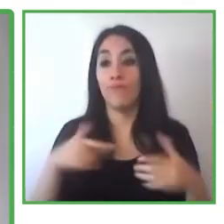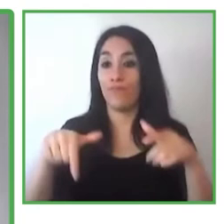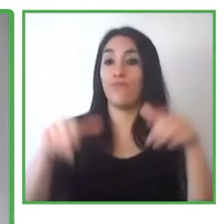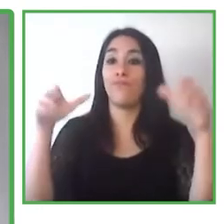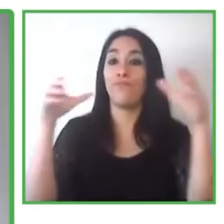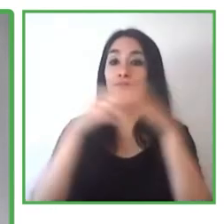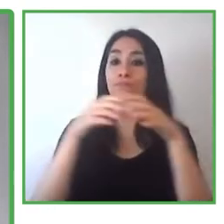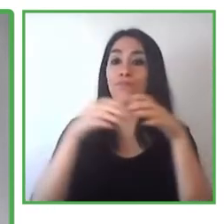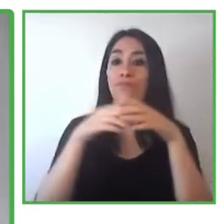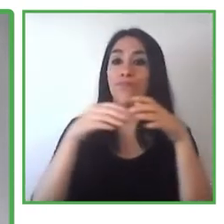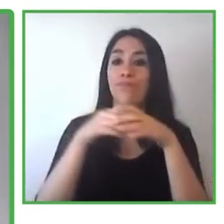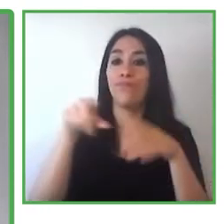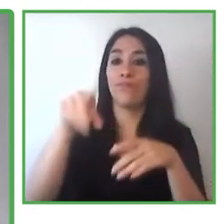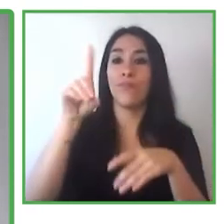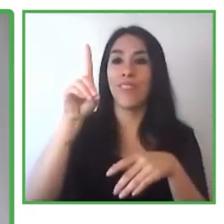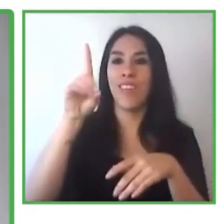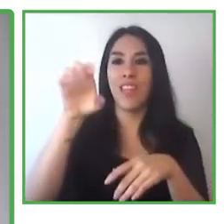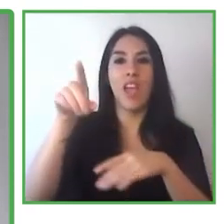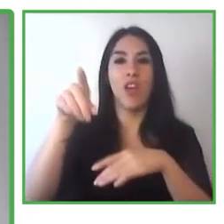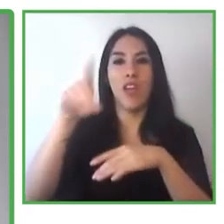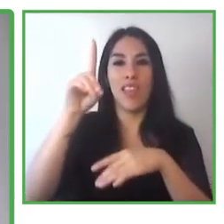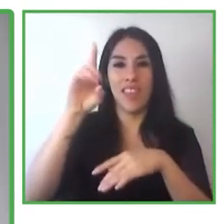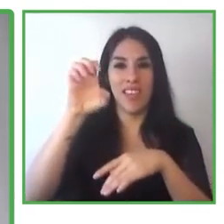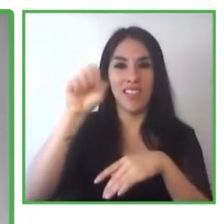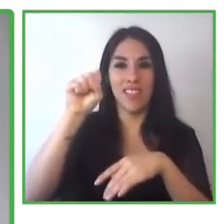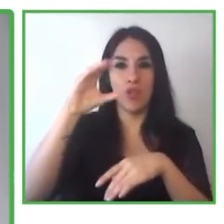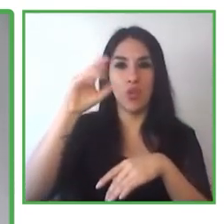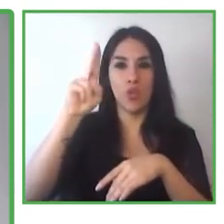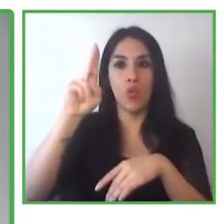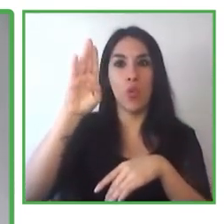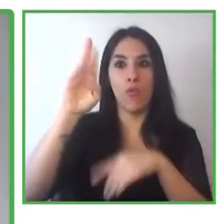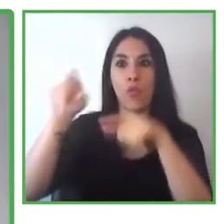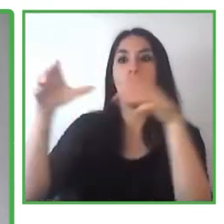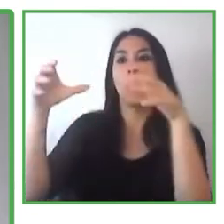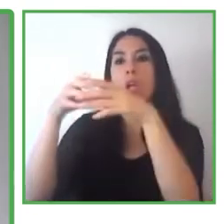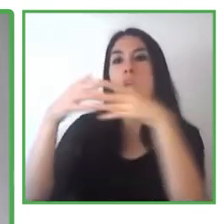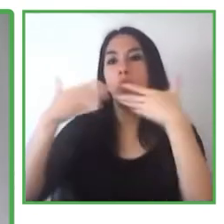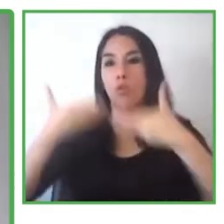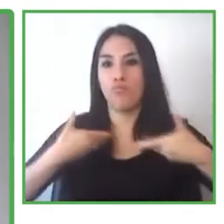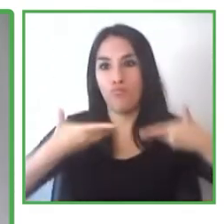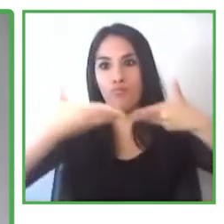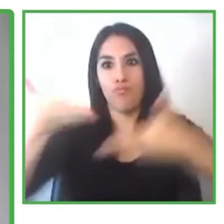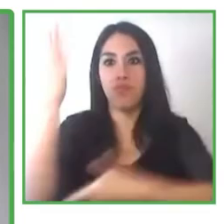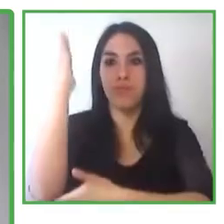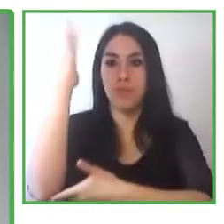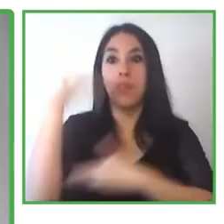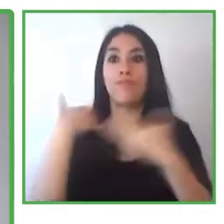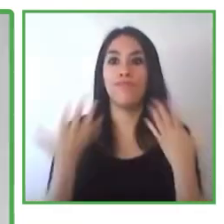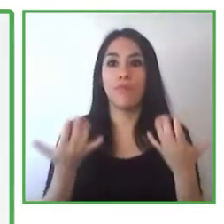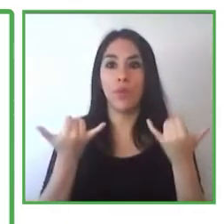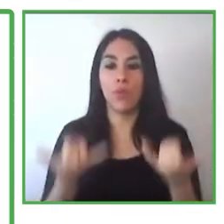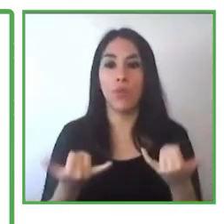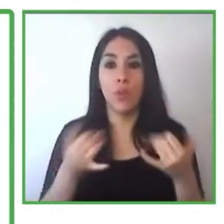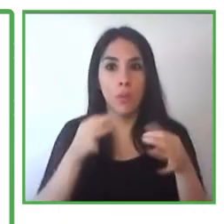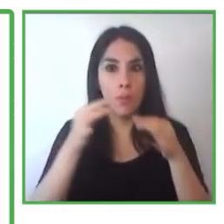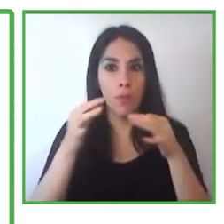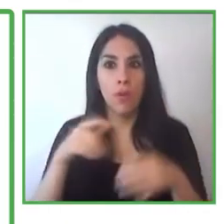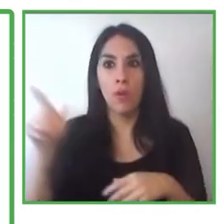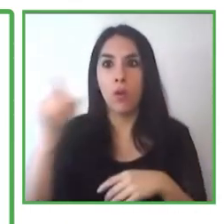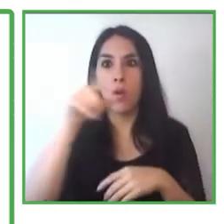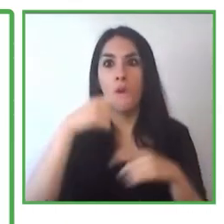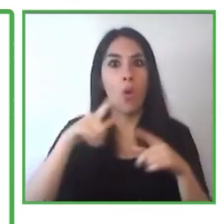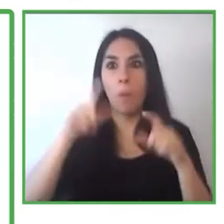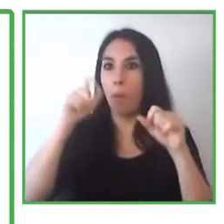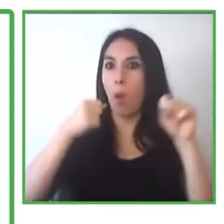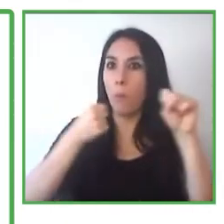la oportunidad de participar en esta conferencia y su confianza en la Fundación La Caixa para presentar el programa de inserción